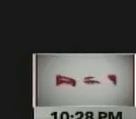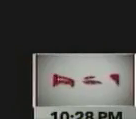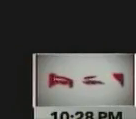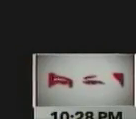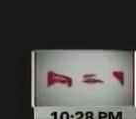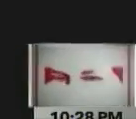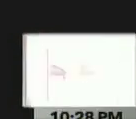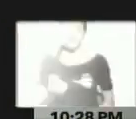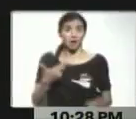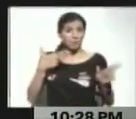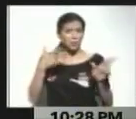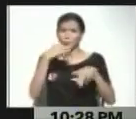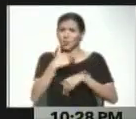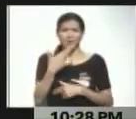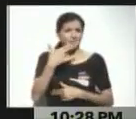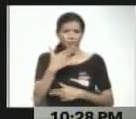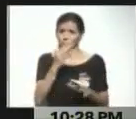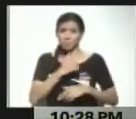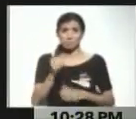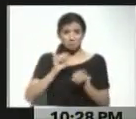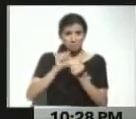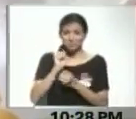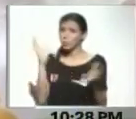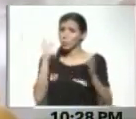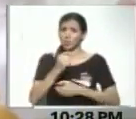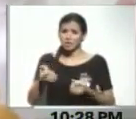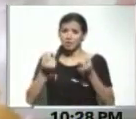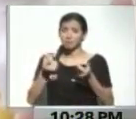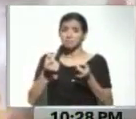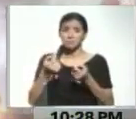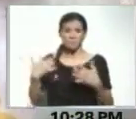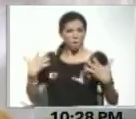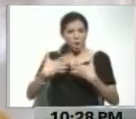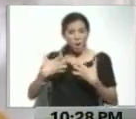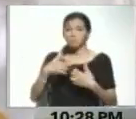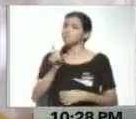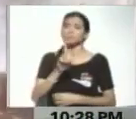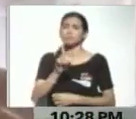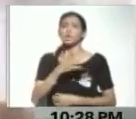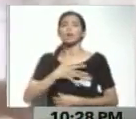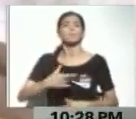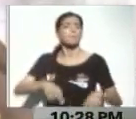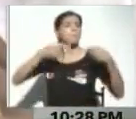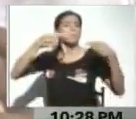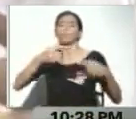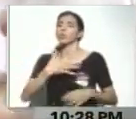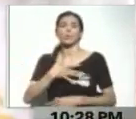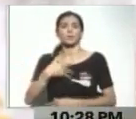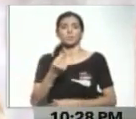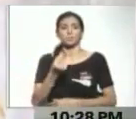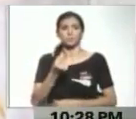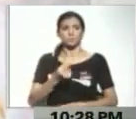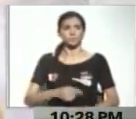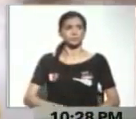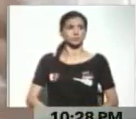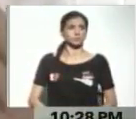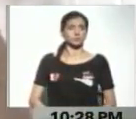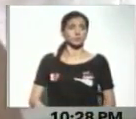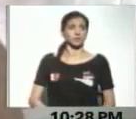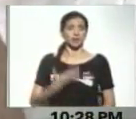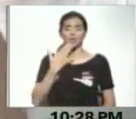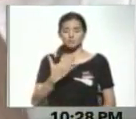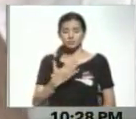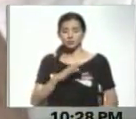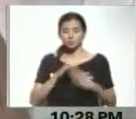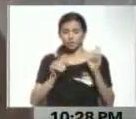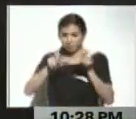Nosotros hoy le demostramos que nosotros no tenemos armas, no tenemos piedras, no somos personas violentas, no queremos confrontación